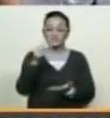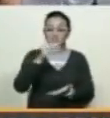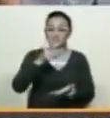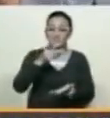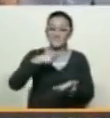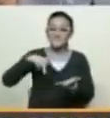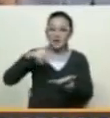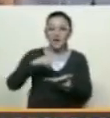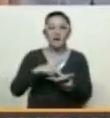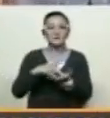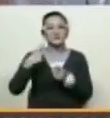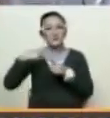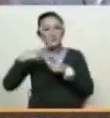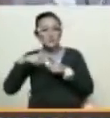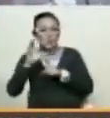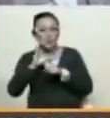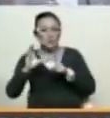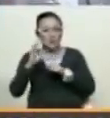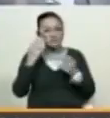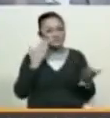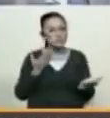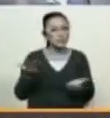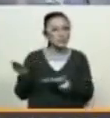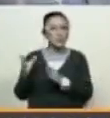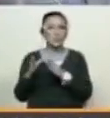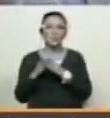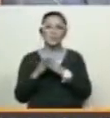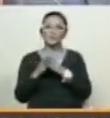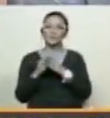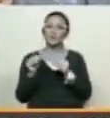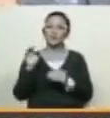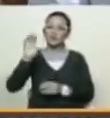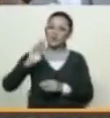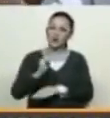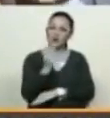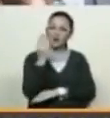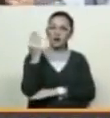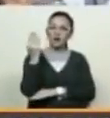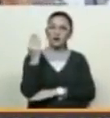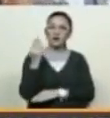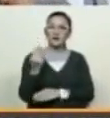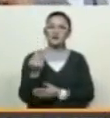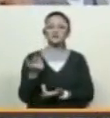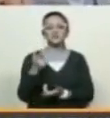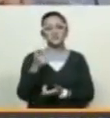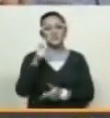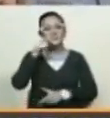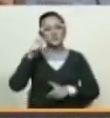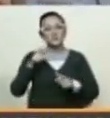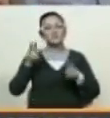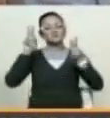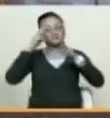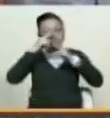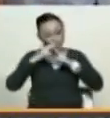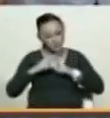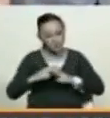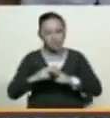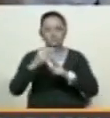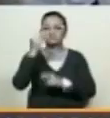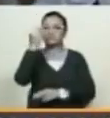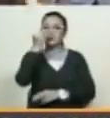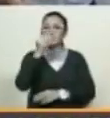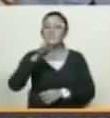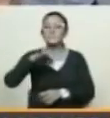la diversidad cultural presente de todo el Estado Lara. Los cultores le rindieron homenaje a nuestra divina